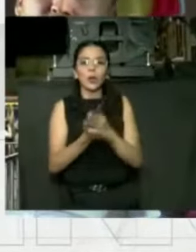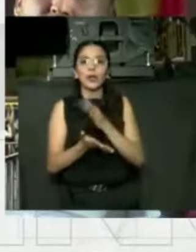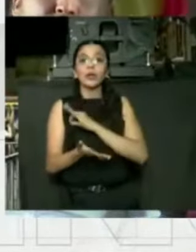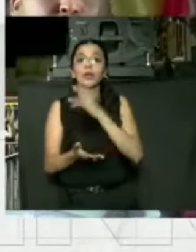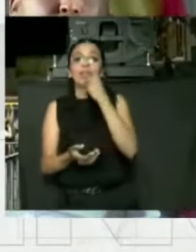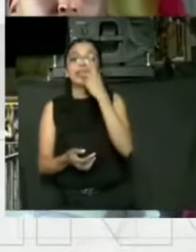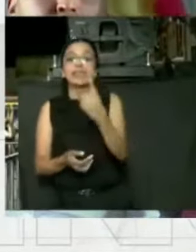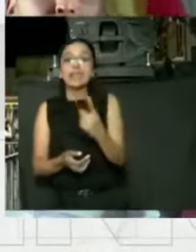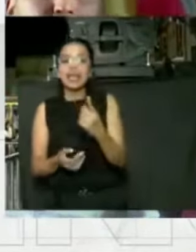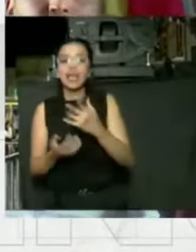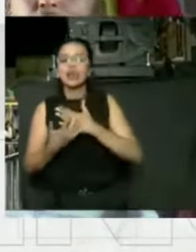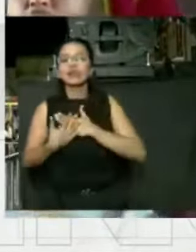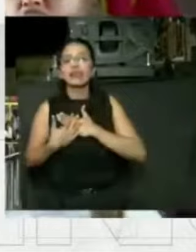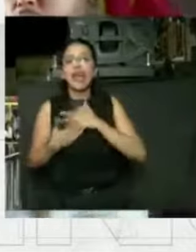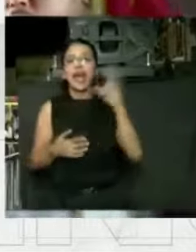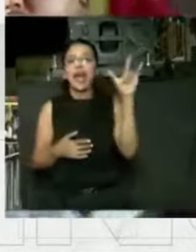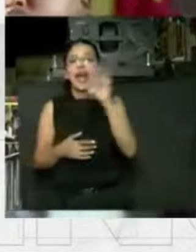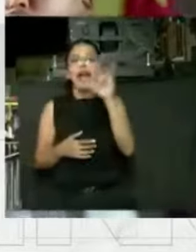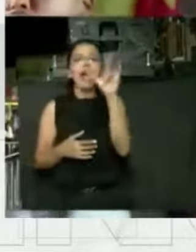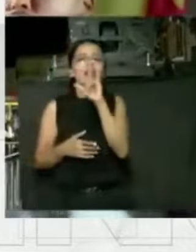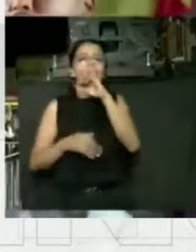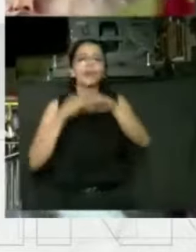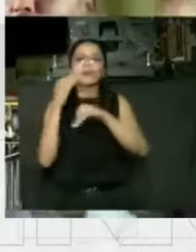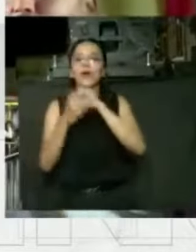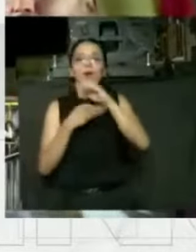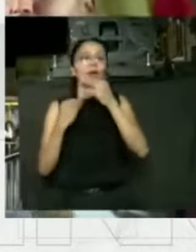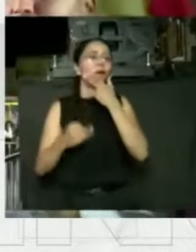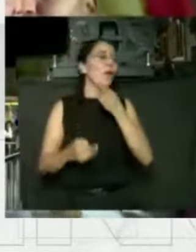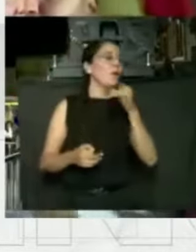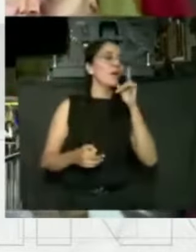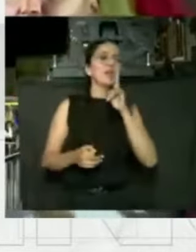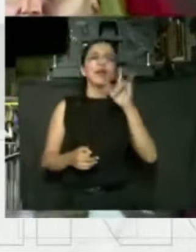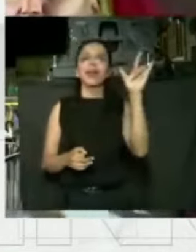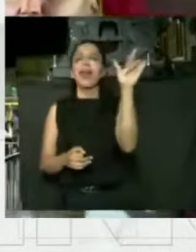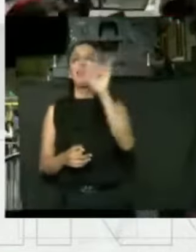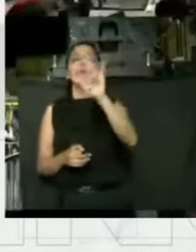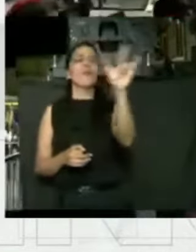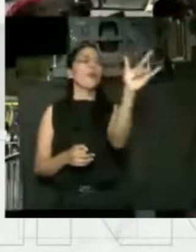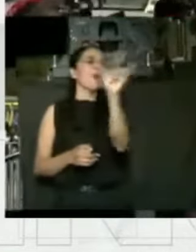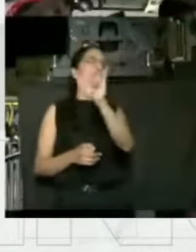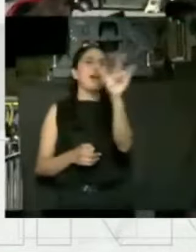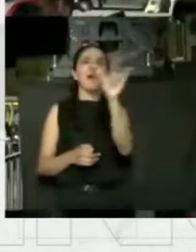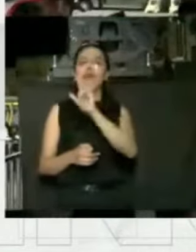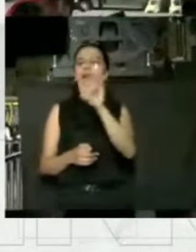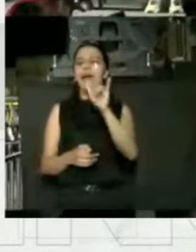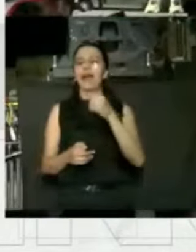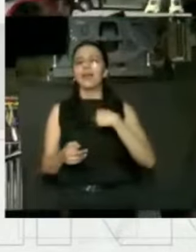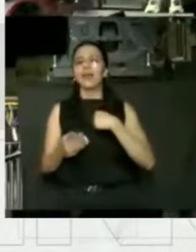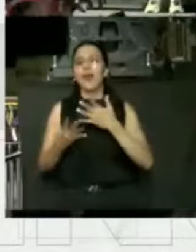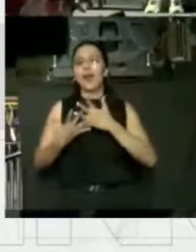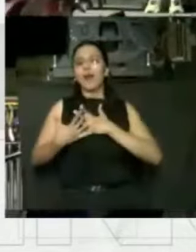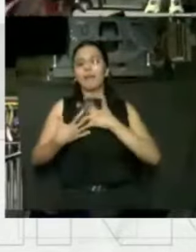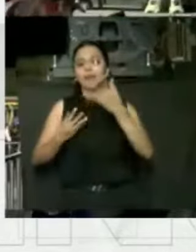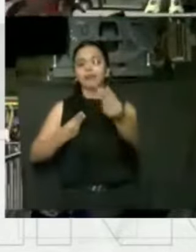decirles es que los amo a todos y a todas. Amor con amor se